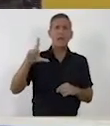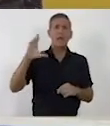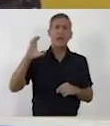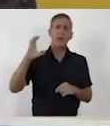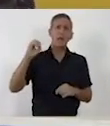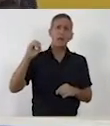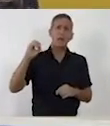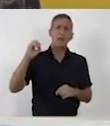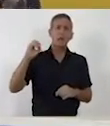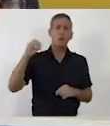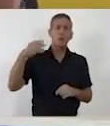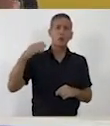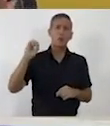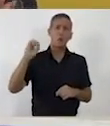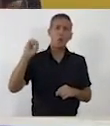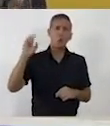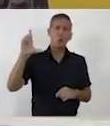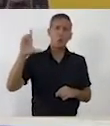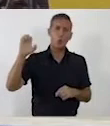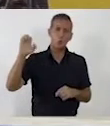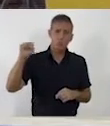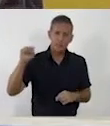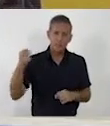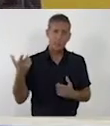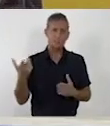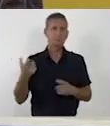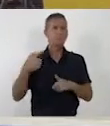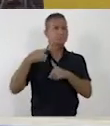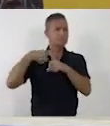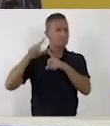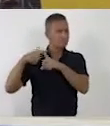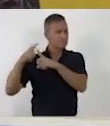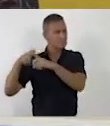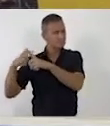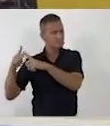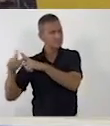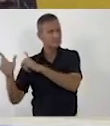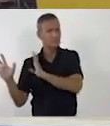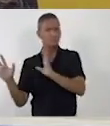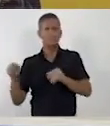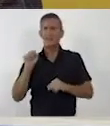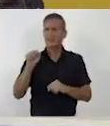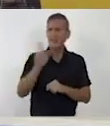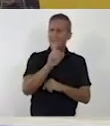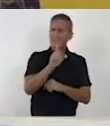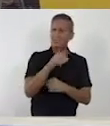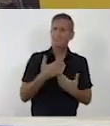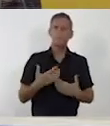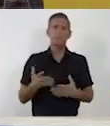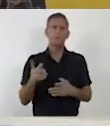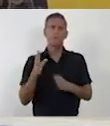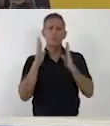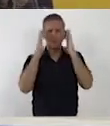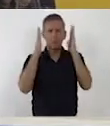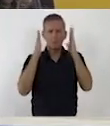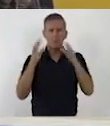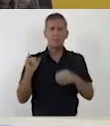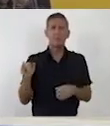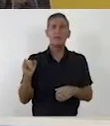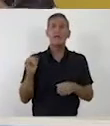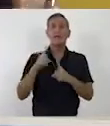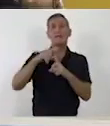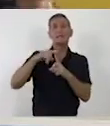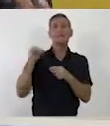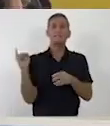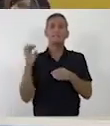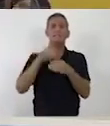funciones orgánicas que ustedes también estudiaron, como los aldehídos, la acetona, los ácidos orgánicos, esas no. Vamos a centrar la tarea